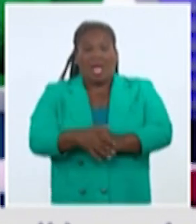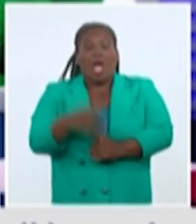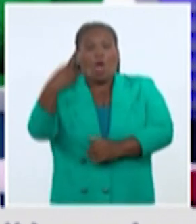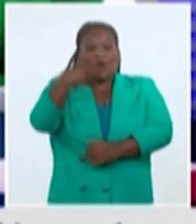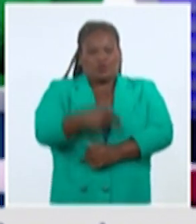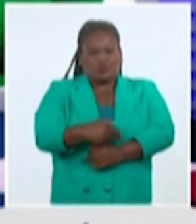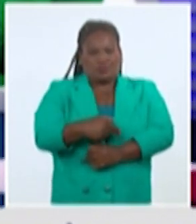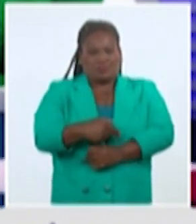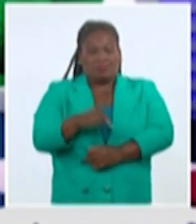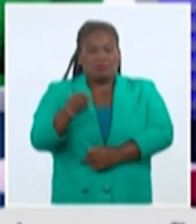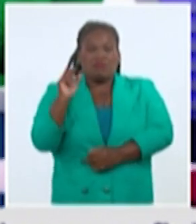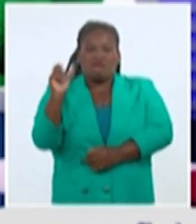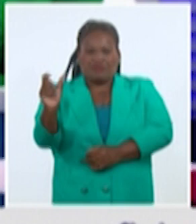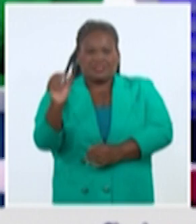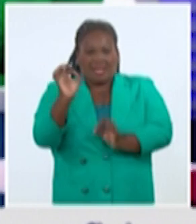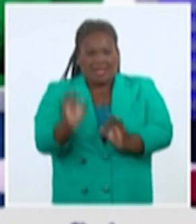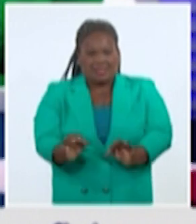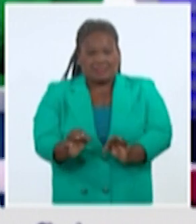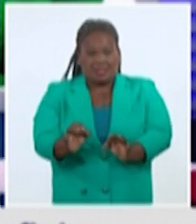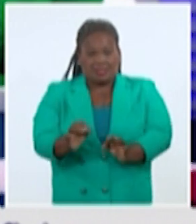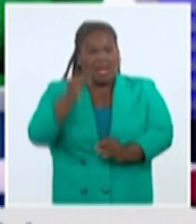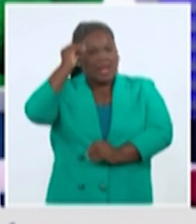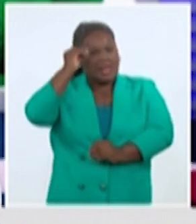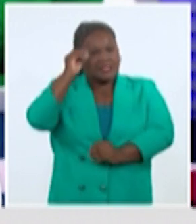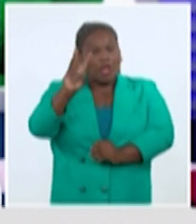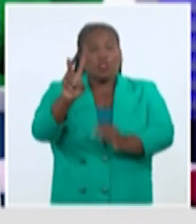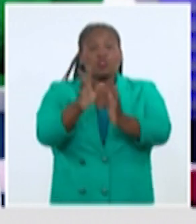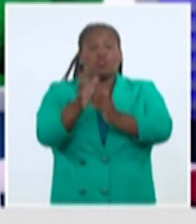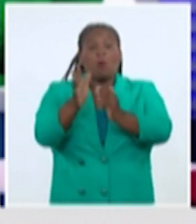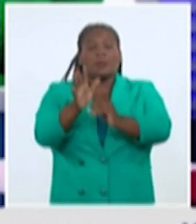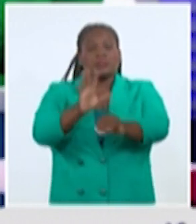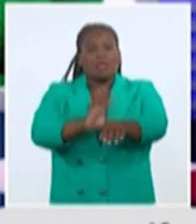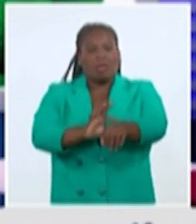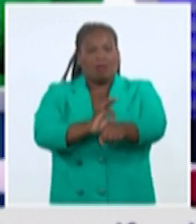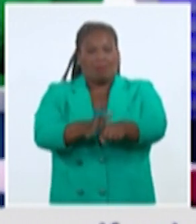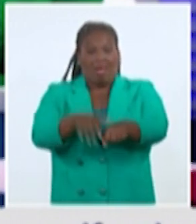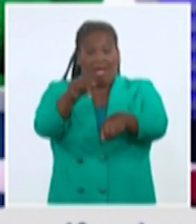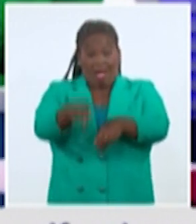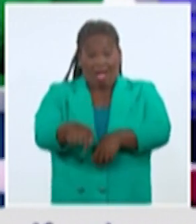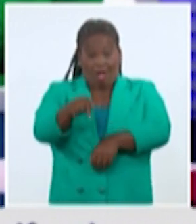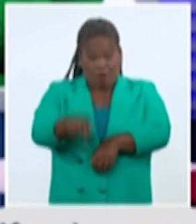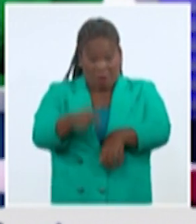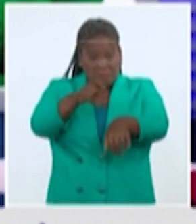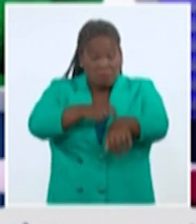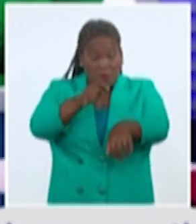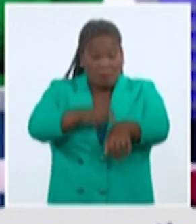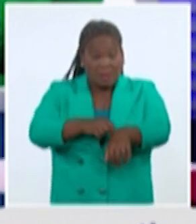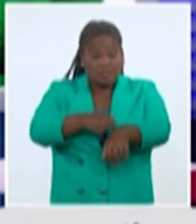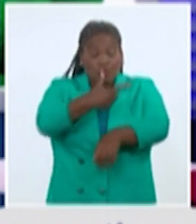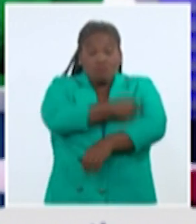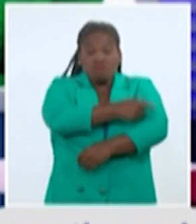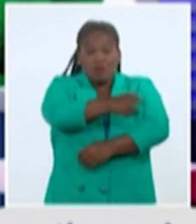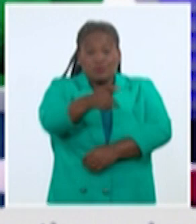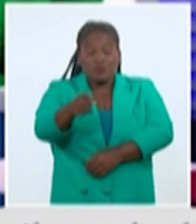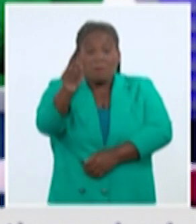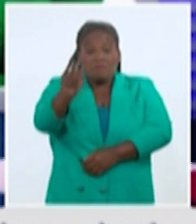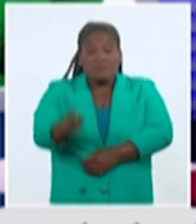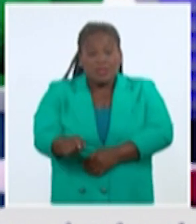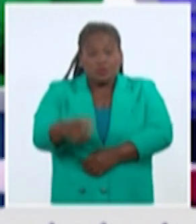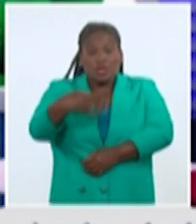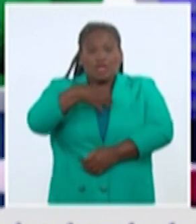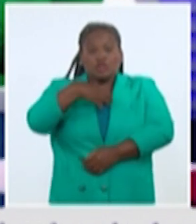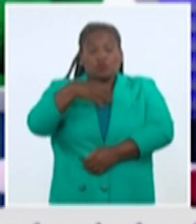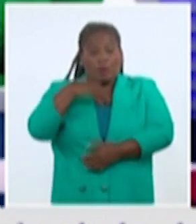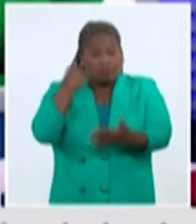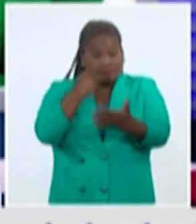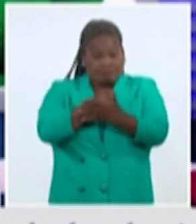fecha, teniendo en cuenta estos 2 meses de enfermedad. Ahora corresponde la vacunación de todas aquellas personas que fueron confirmadas de